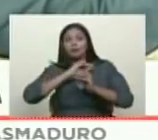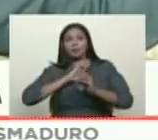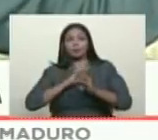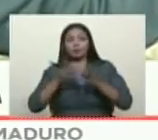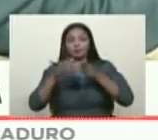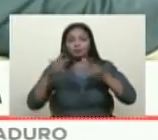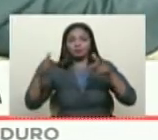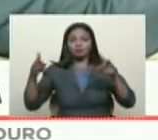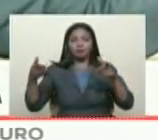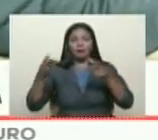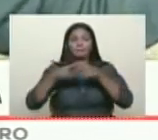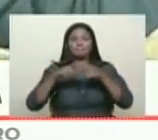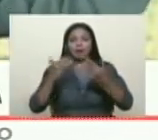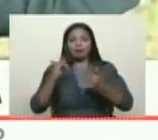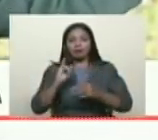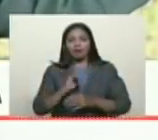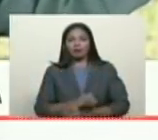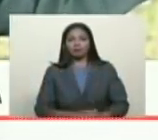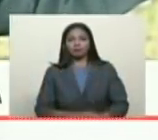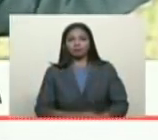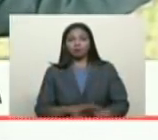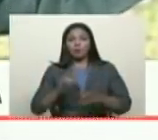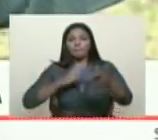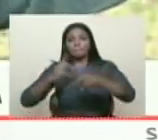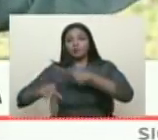agricultura extensiva y